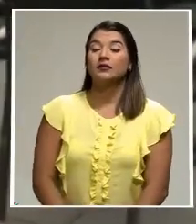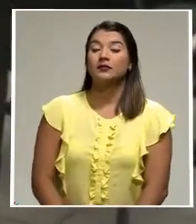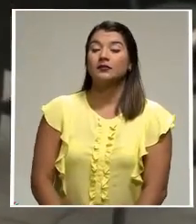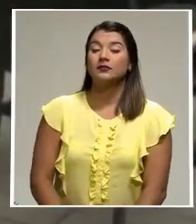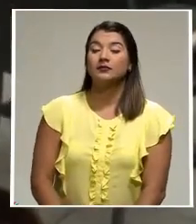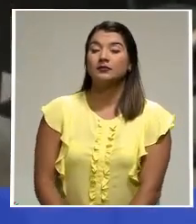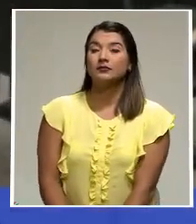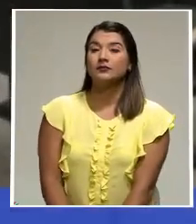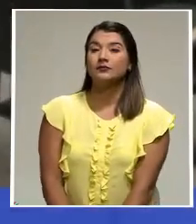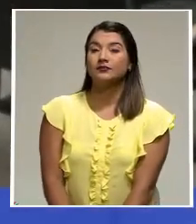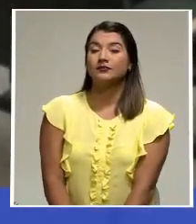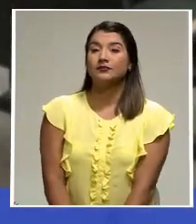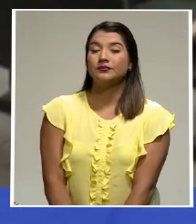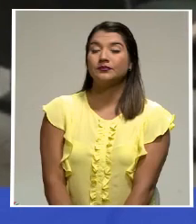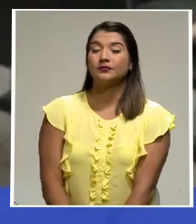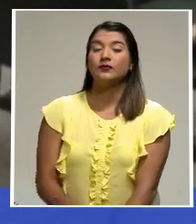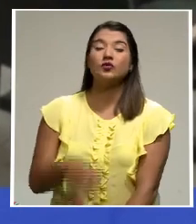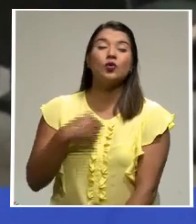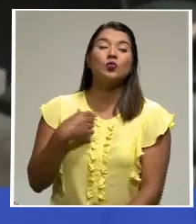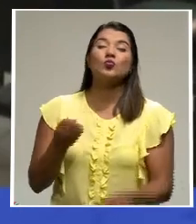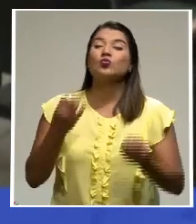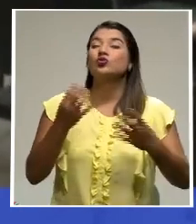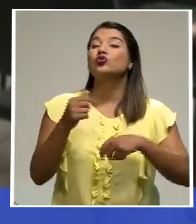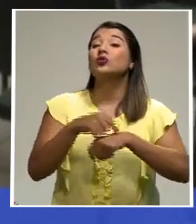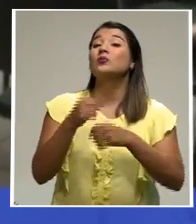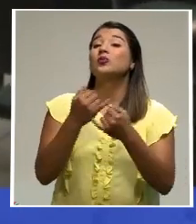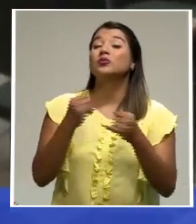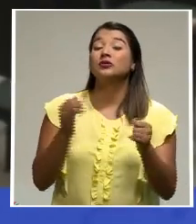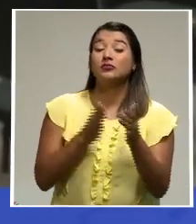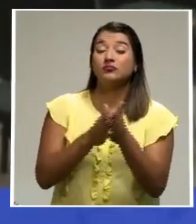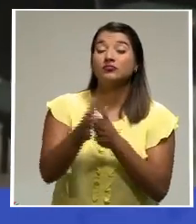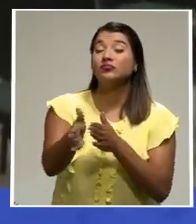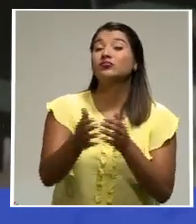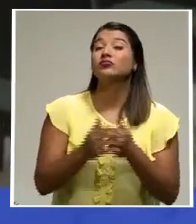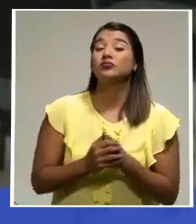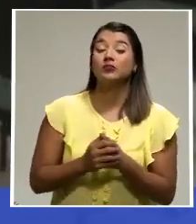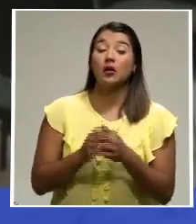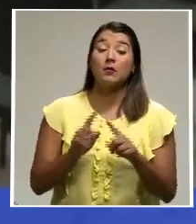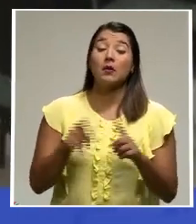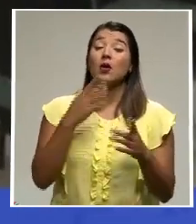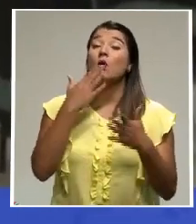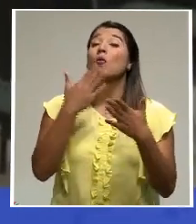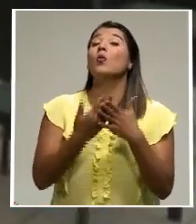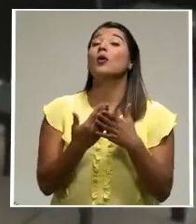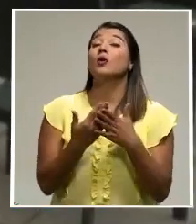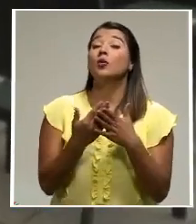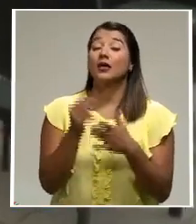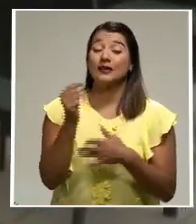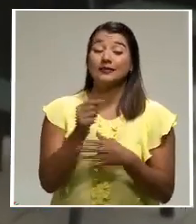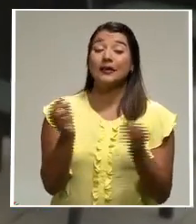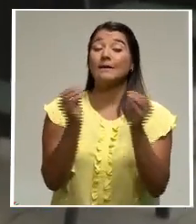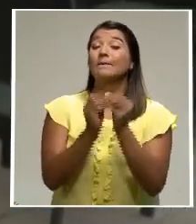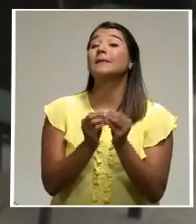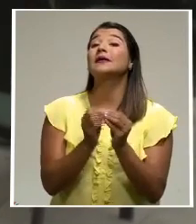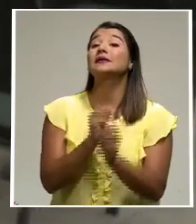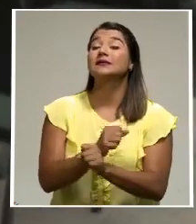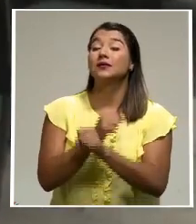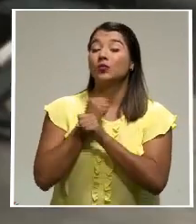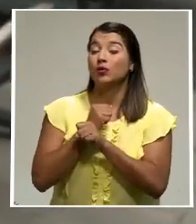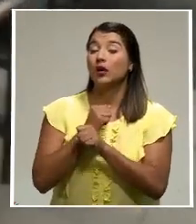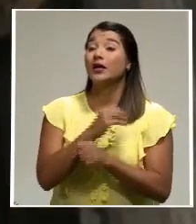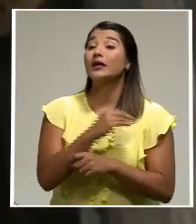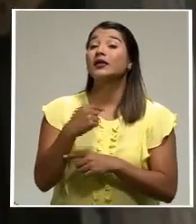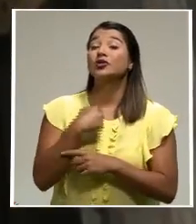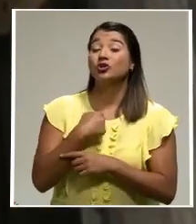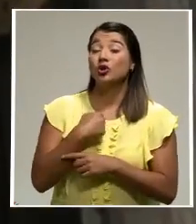Ay, hija mía, ya tanto tiempo llevo sin pasarlo. La Gran Vía, pero bueno, la Gran Vía me gusta, es madrileña y soy